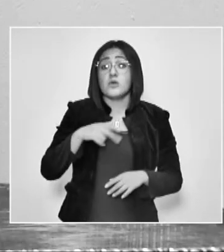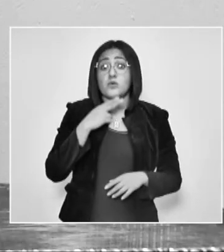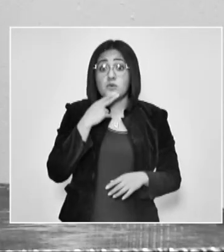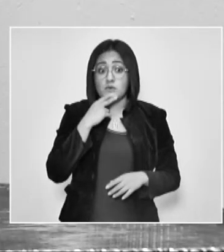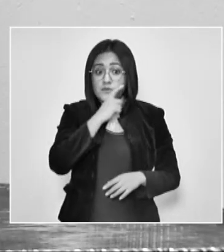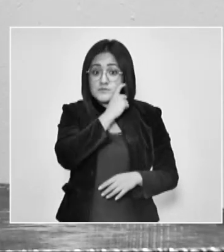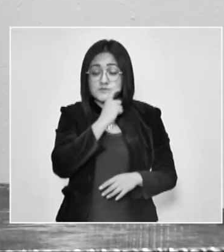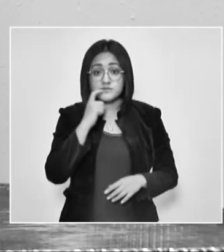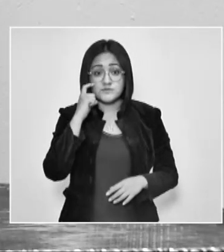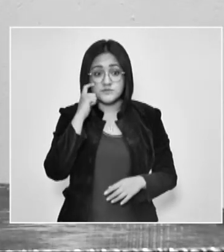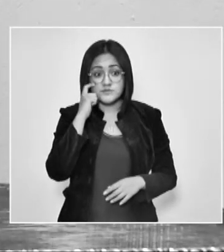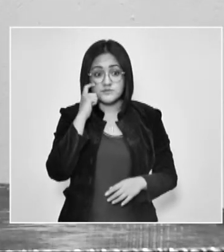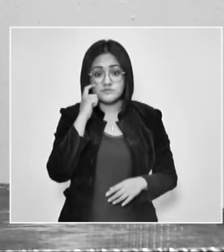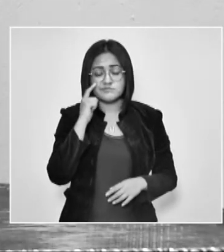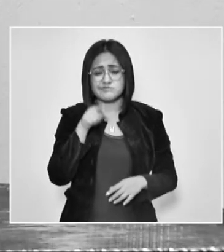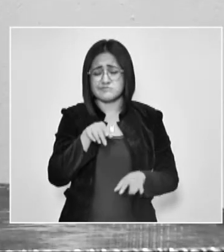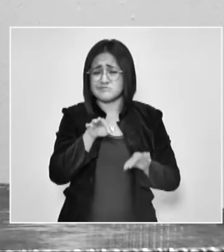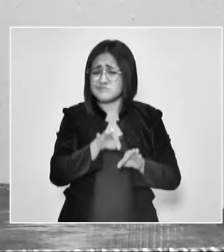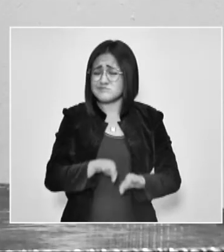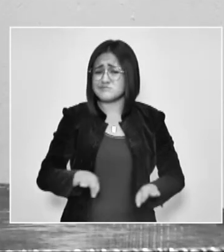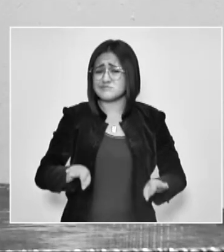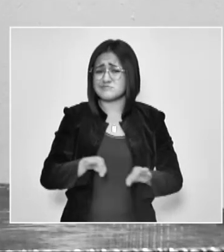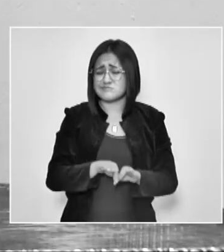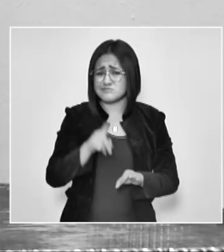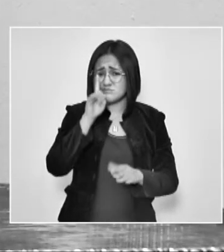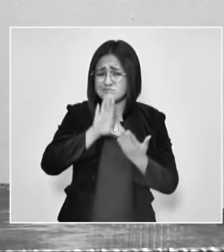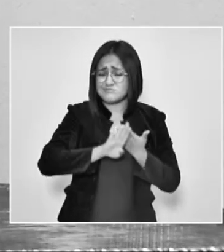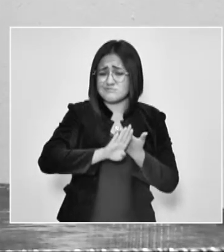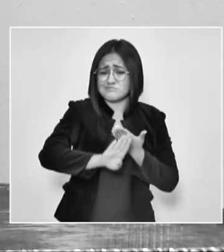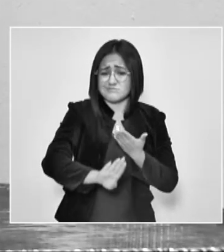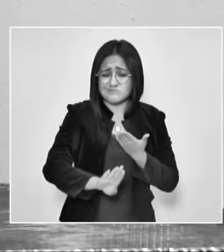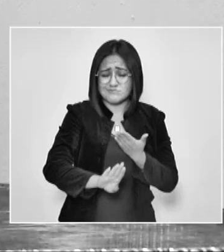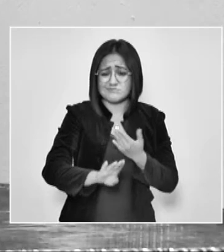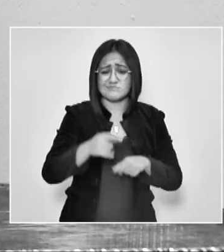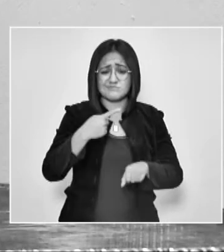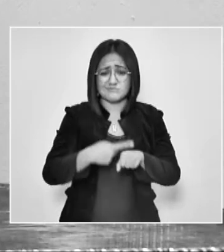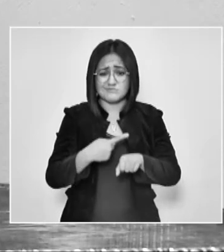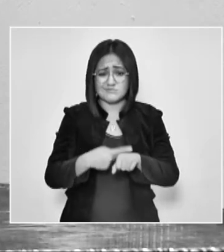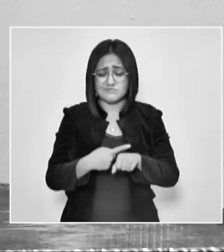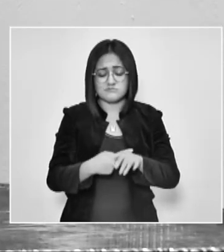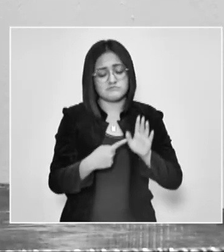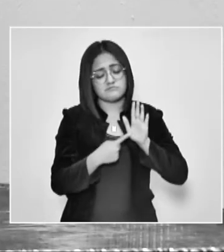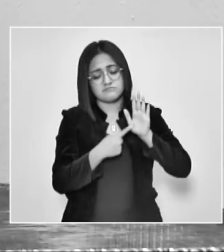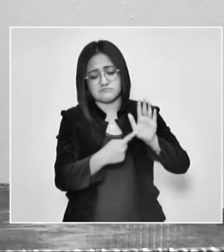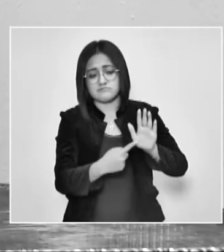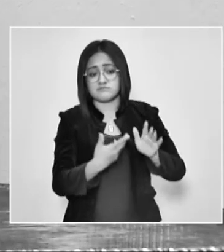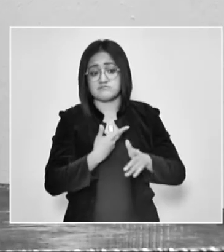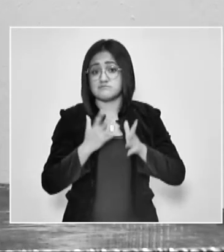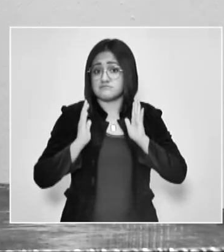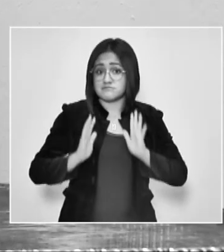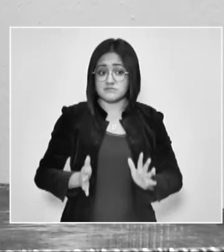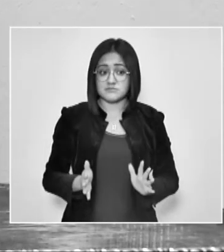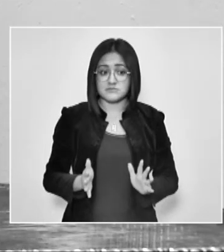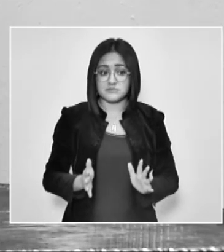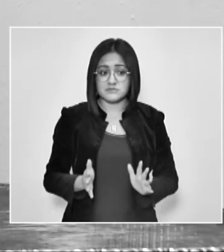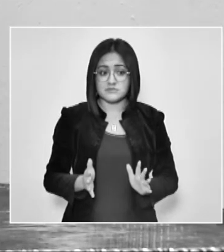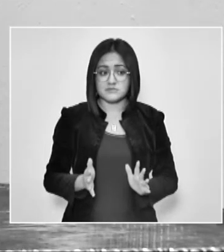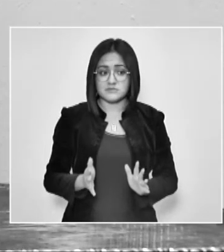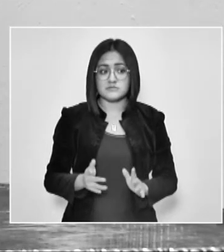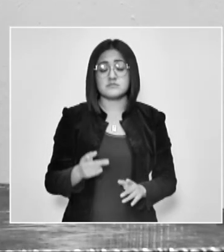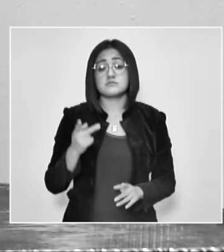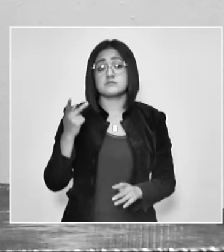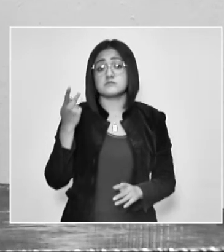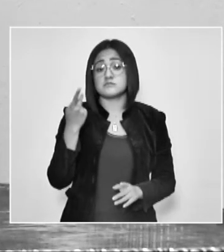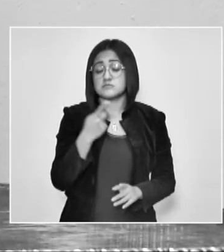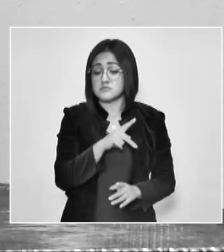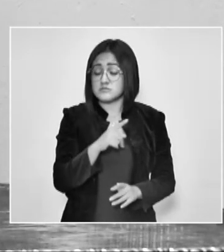viviendo esta contingencia sanitaria y que desafortunadamente puede continuar ante la aparición de diferentes